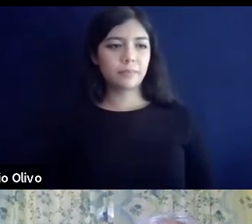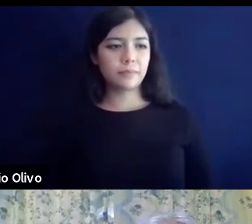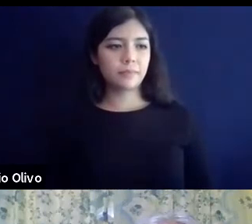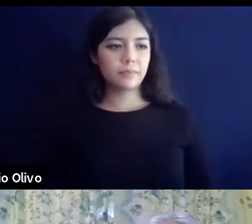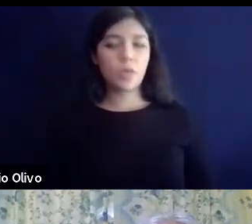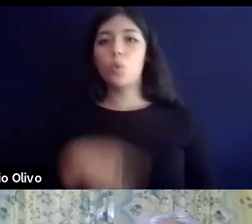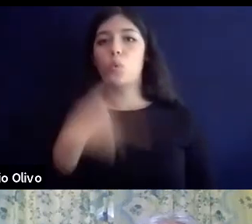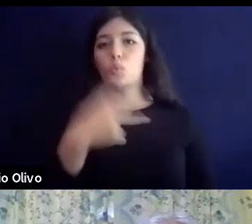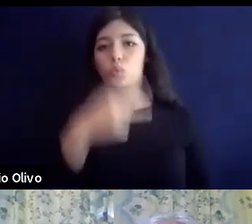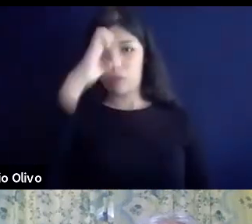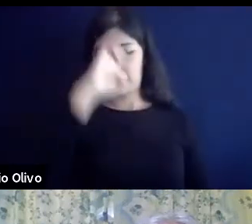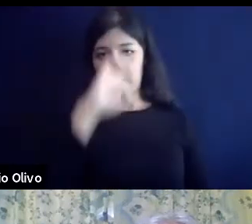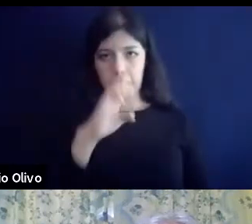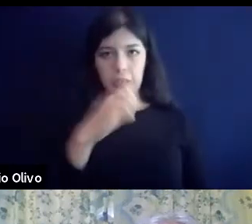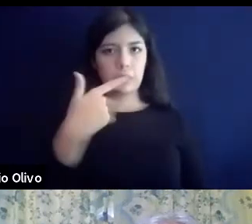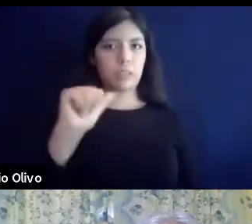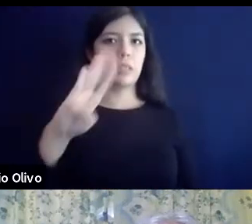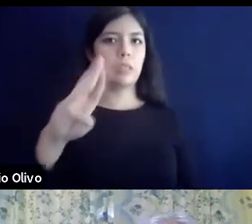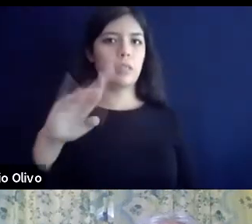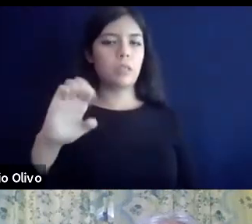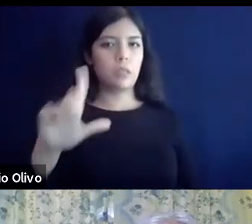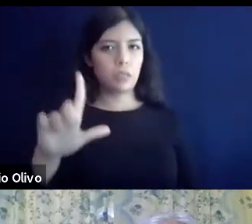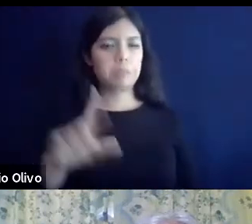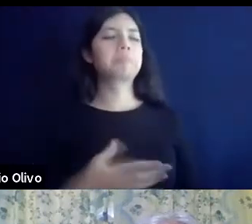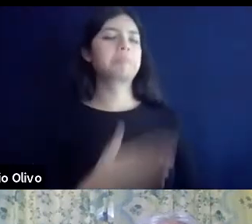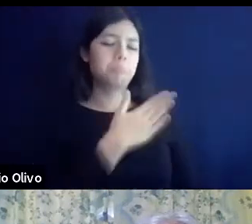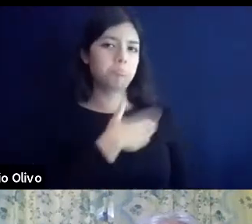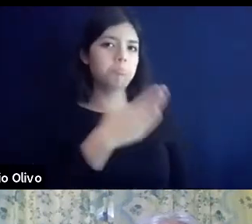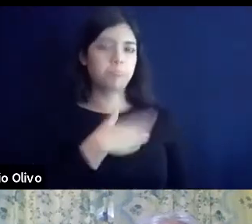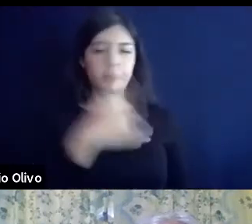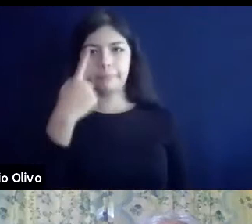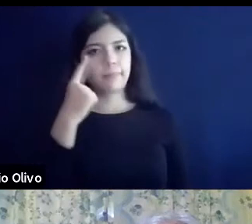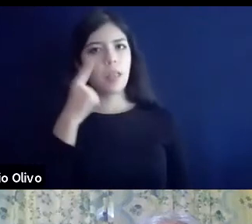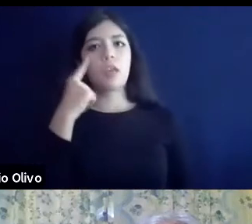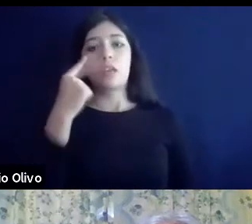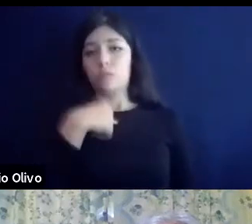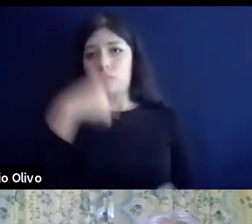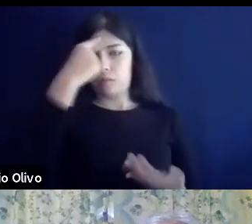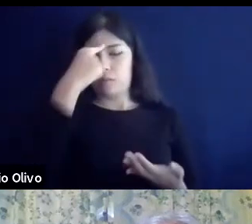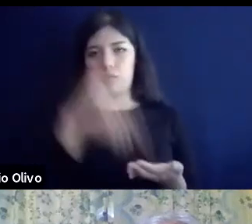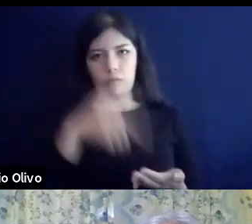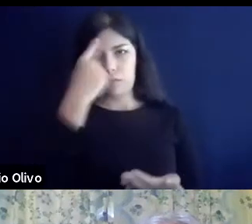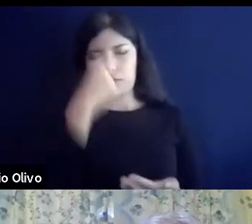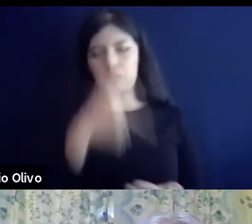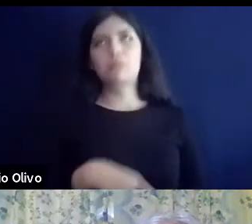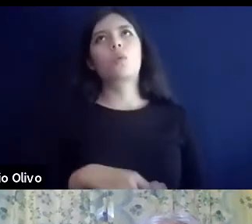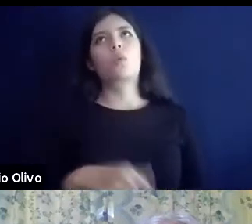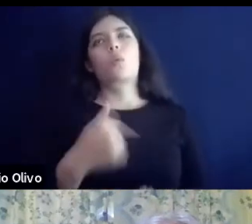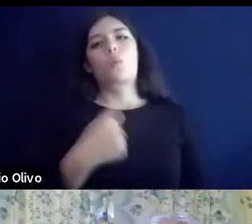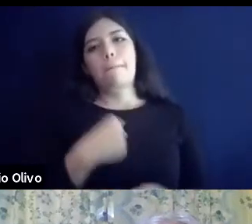es muy buena. Mira, bueno, yo creo que así como he aprendido con mi tutora